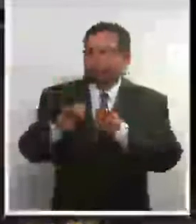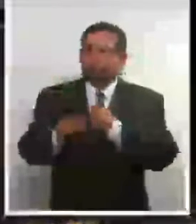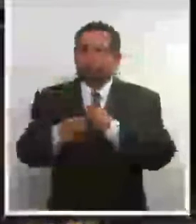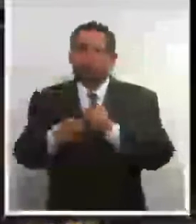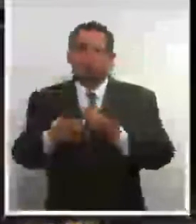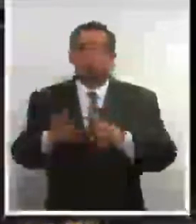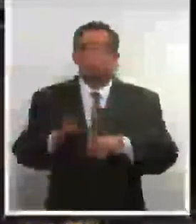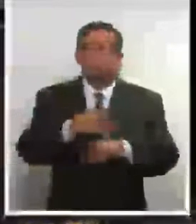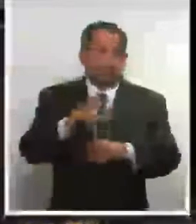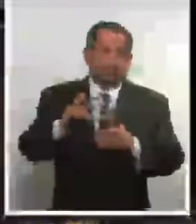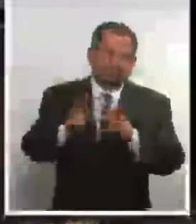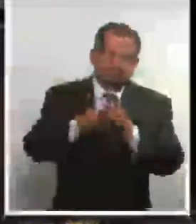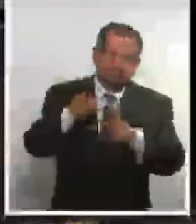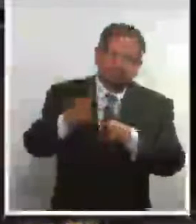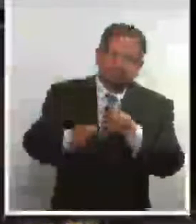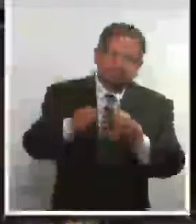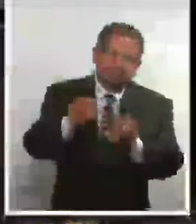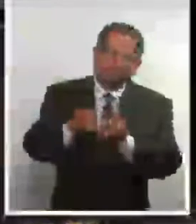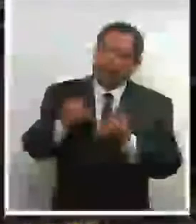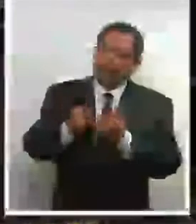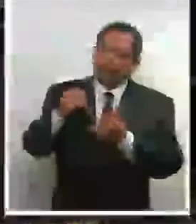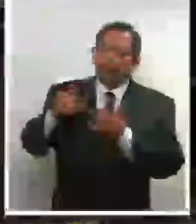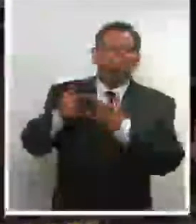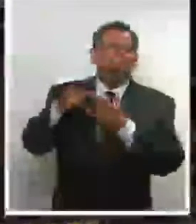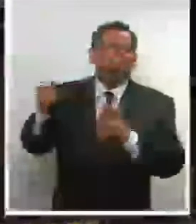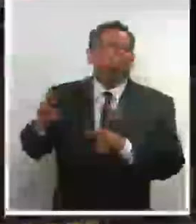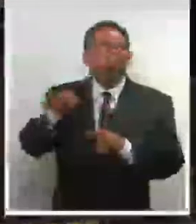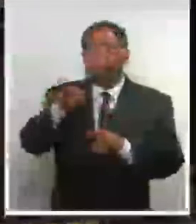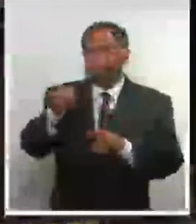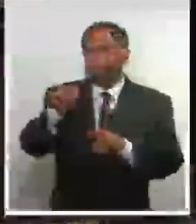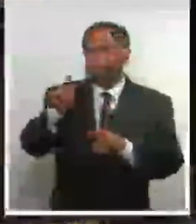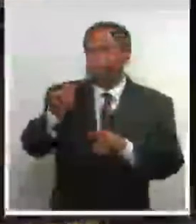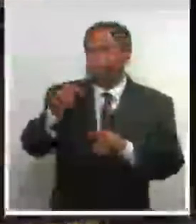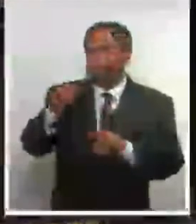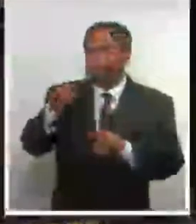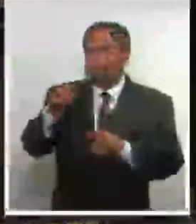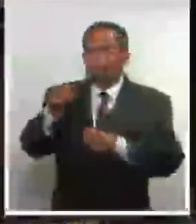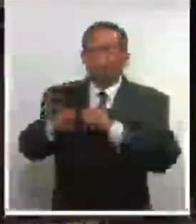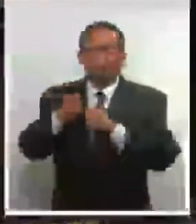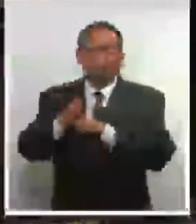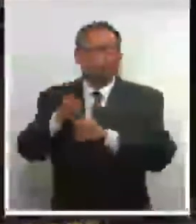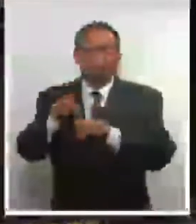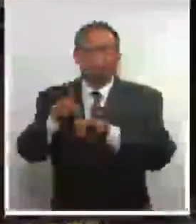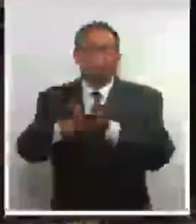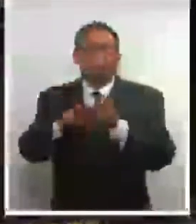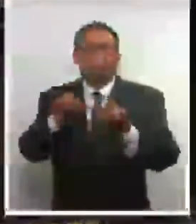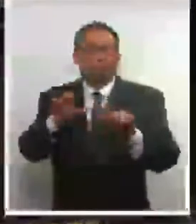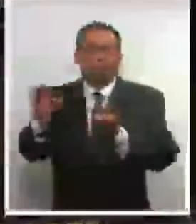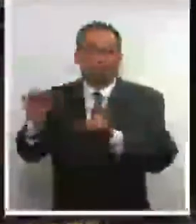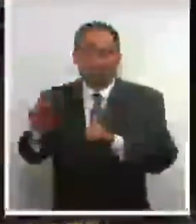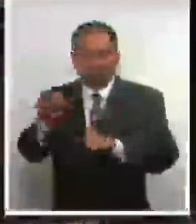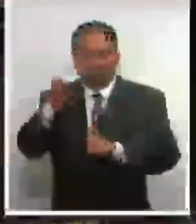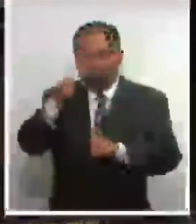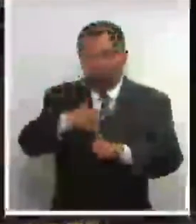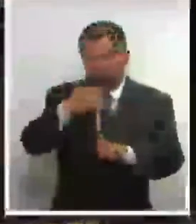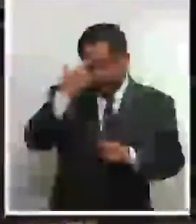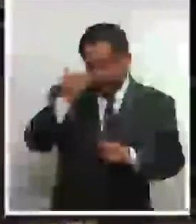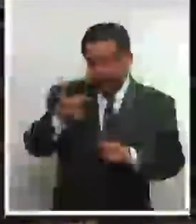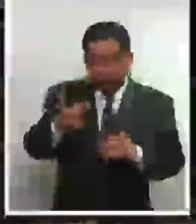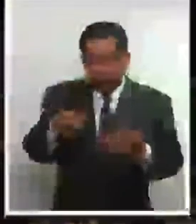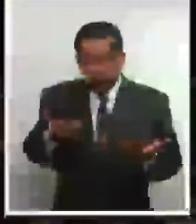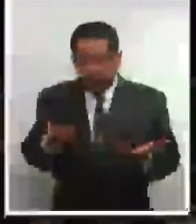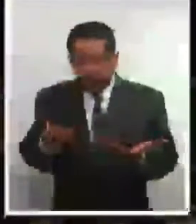Simplemente porque repetimos el esquema jovesiano del siglo XVII. ¿Hay alguna razón